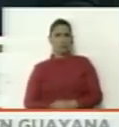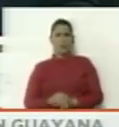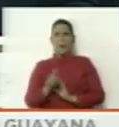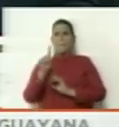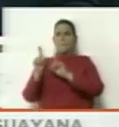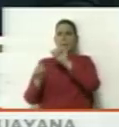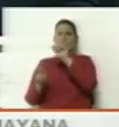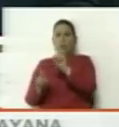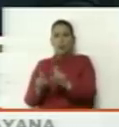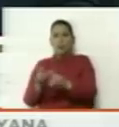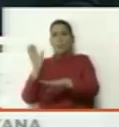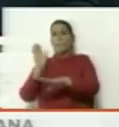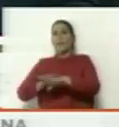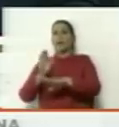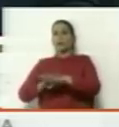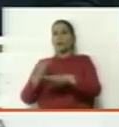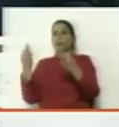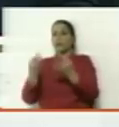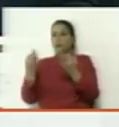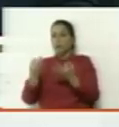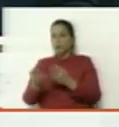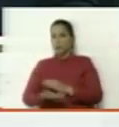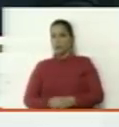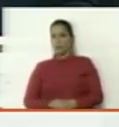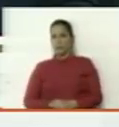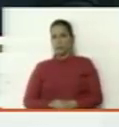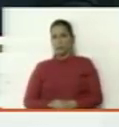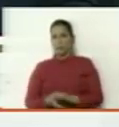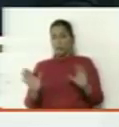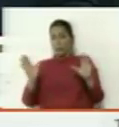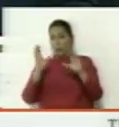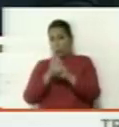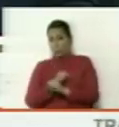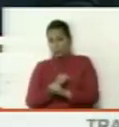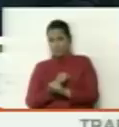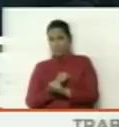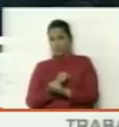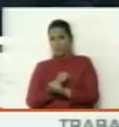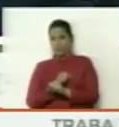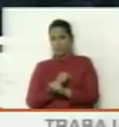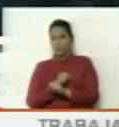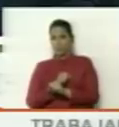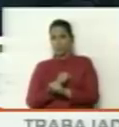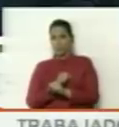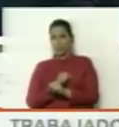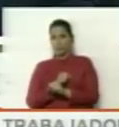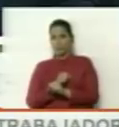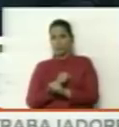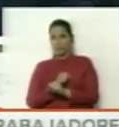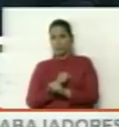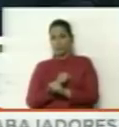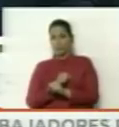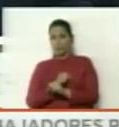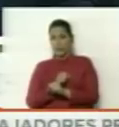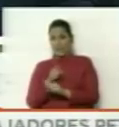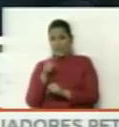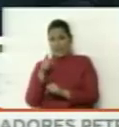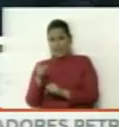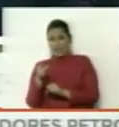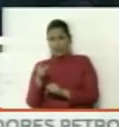Pregunten qué fue lo que realmente pasó esa noche. Es